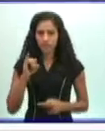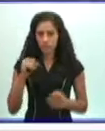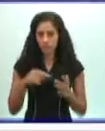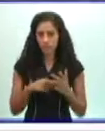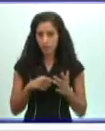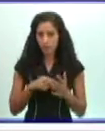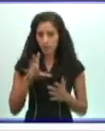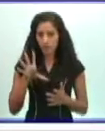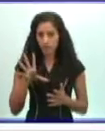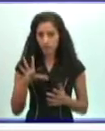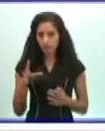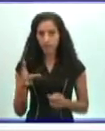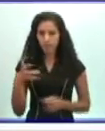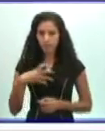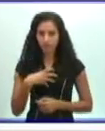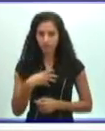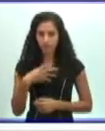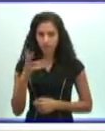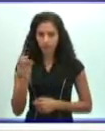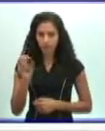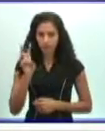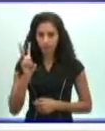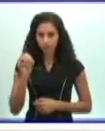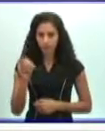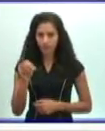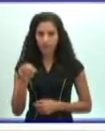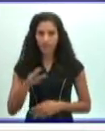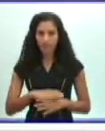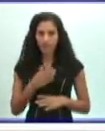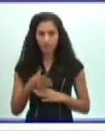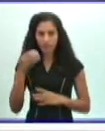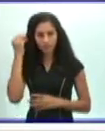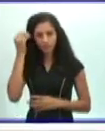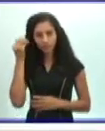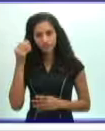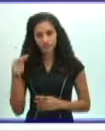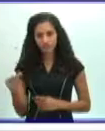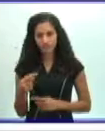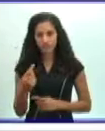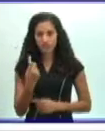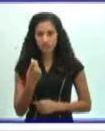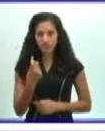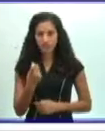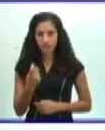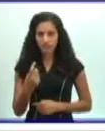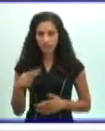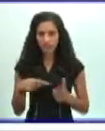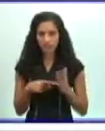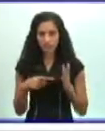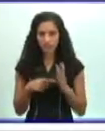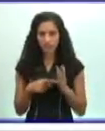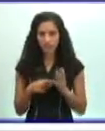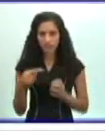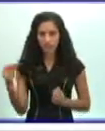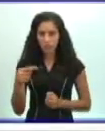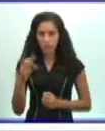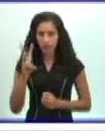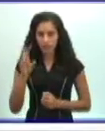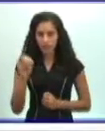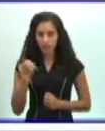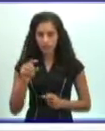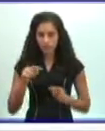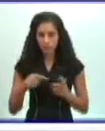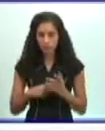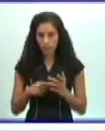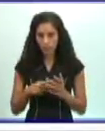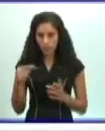son los módulos, es 30, y ya analizamos el signo. Y ahora nos falta por multiplicar menos 30 por menos